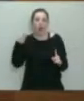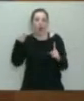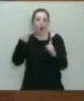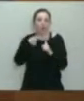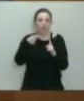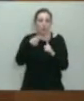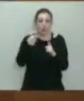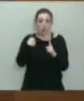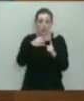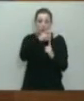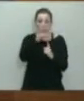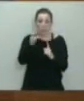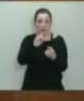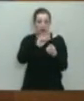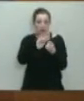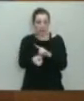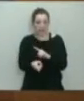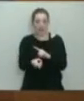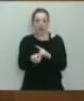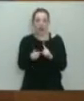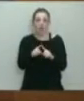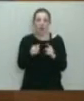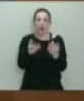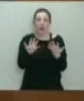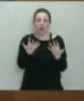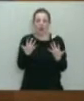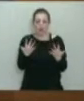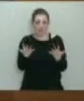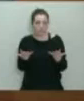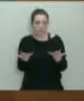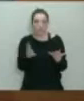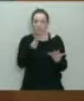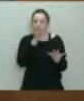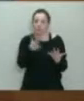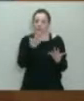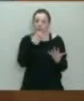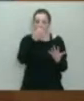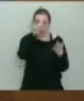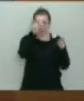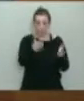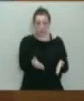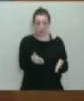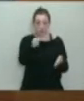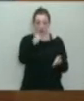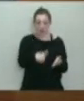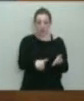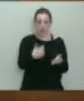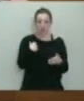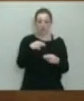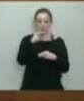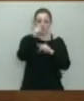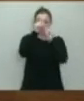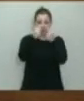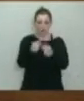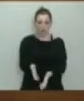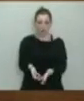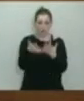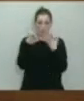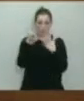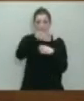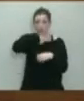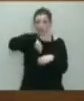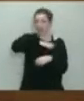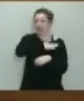ese endeudamiento, tener las manos más libres de las que dispondría usted si se hubiesen votado aquí, si hubiesen aprobado los presupuestos. Y nosotros lo único que